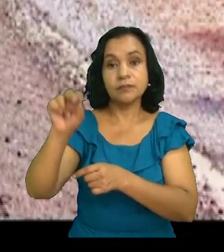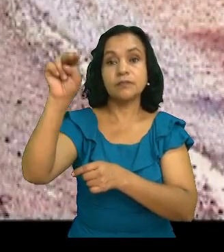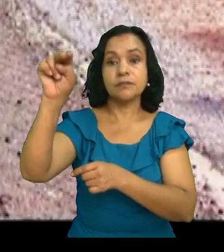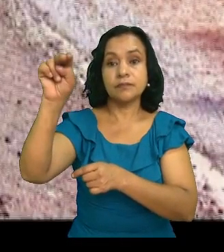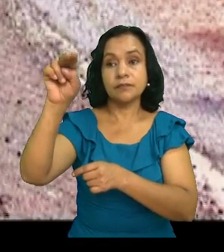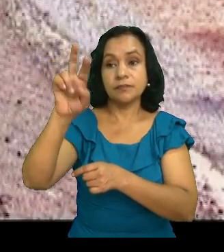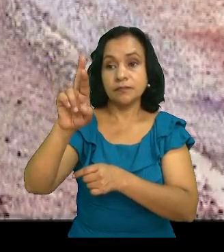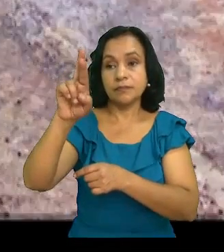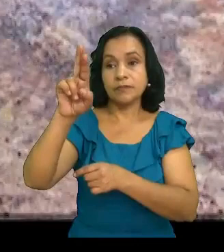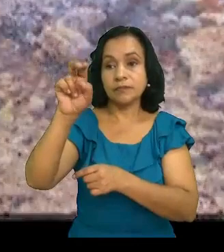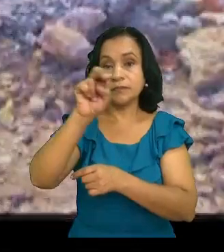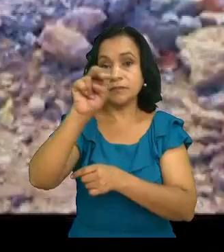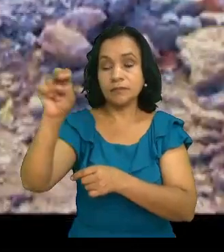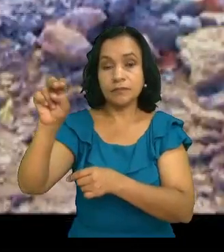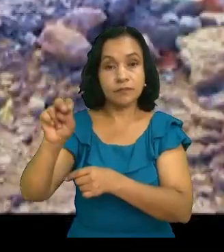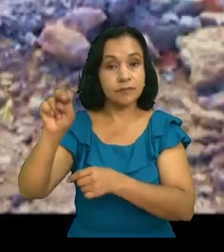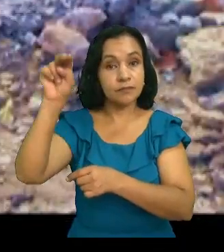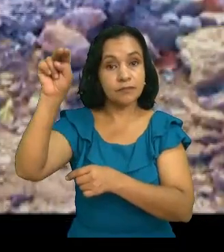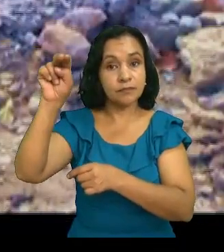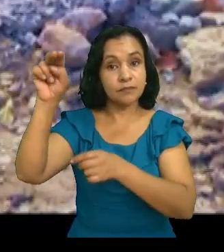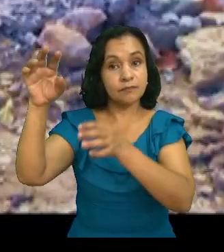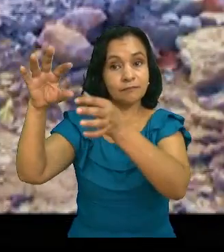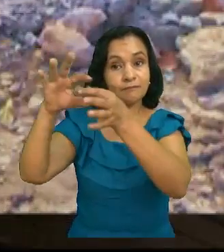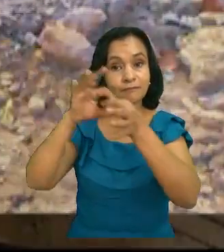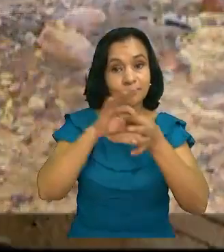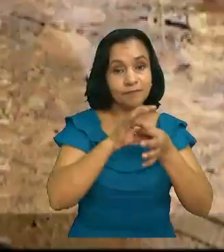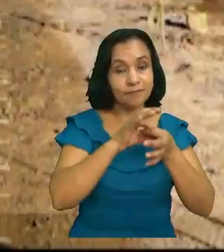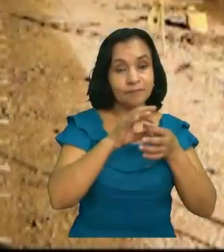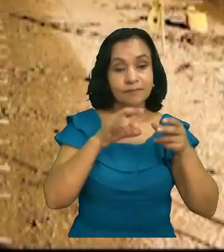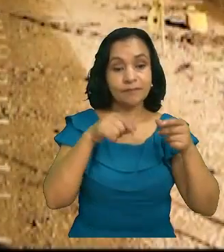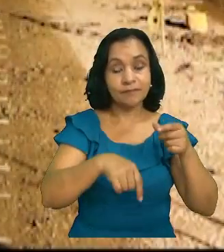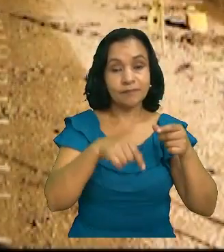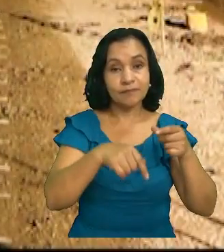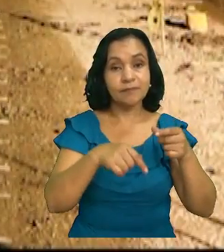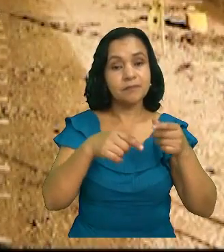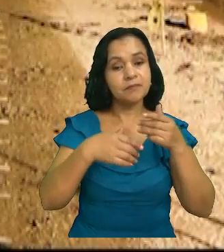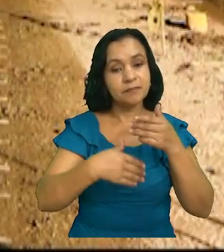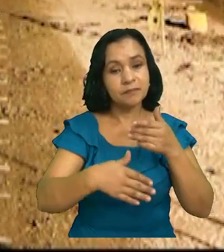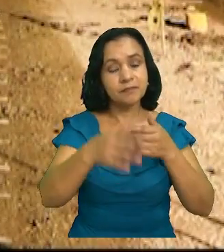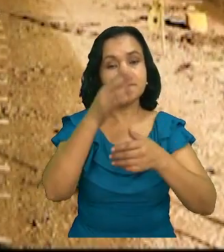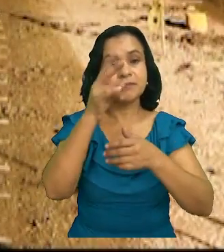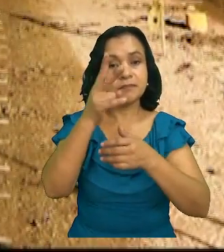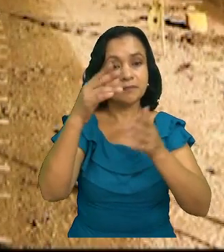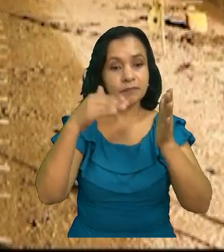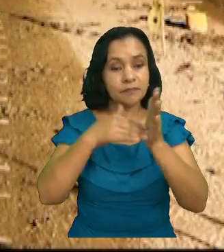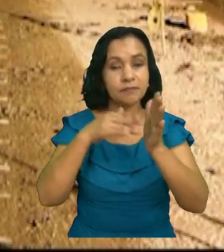Si sumando todo lo que estamos haciendo en la zona, vamos a alcanzar a finales de este año